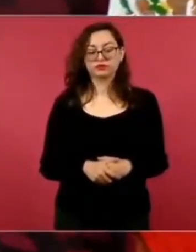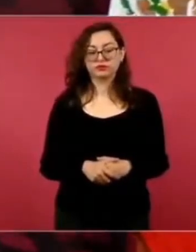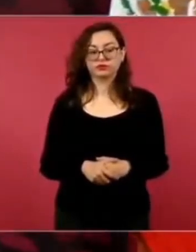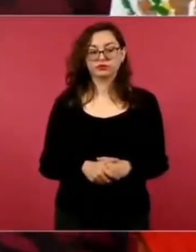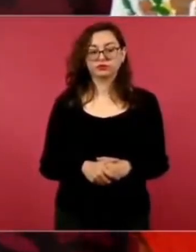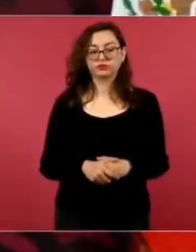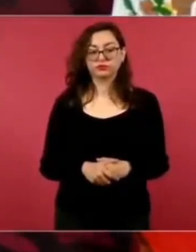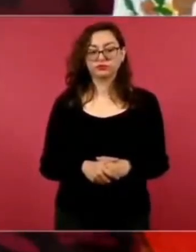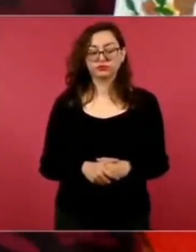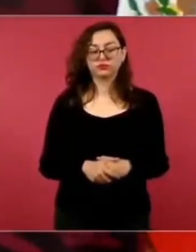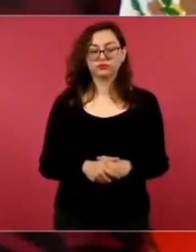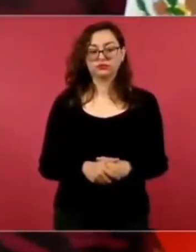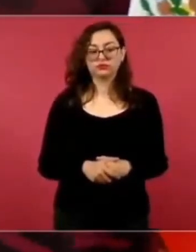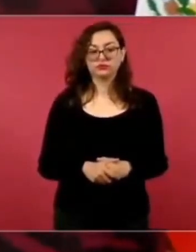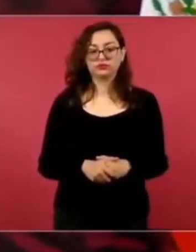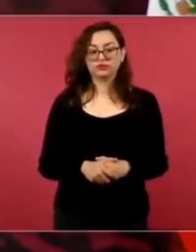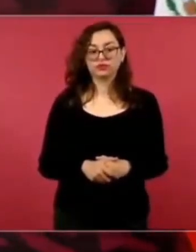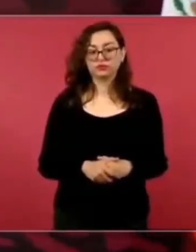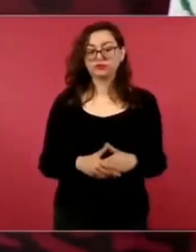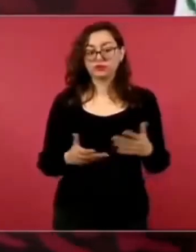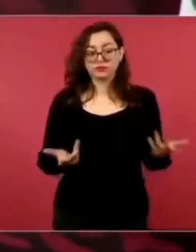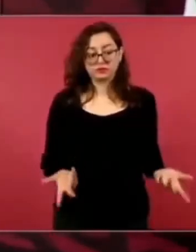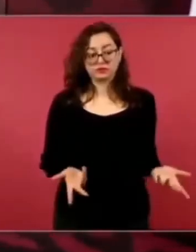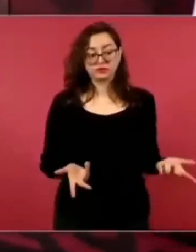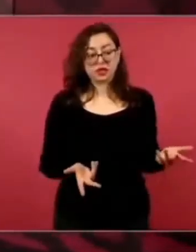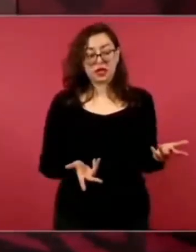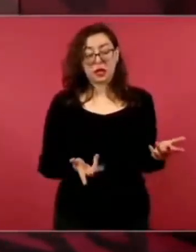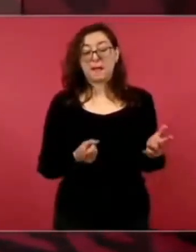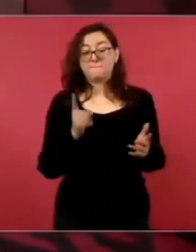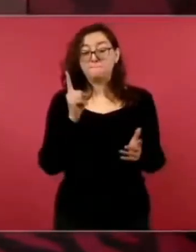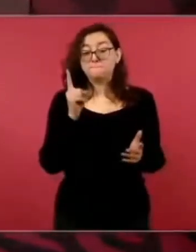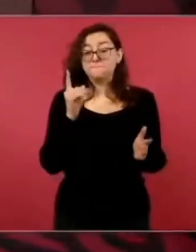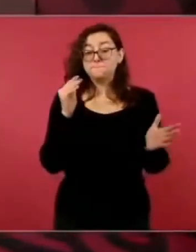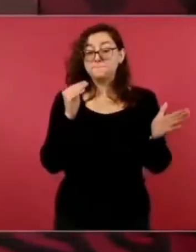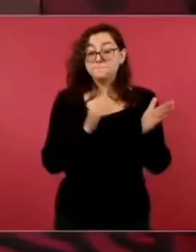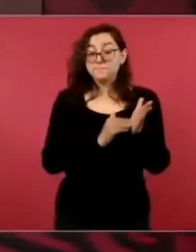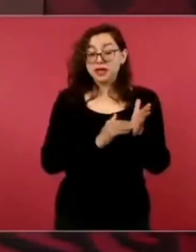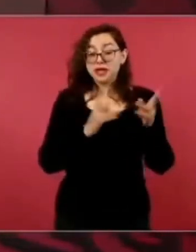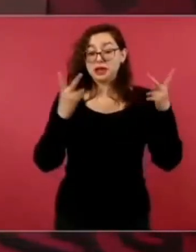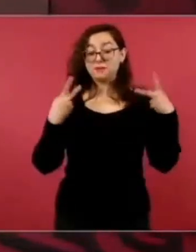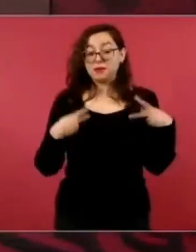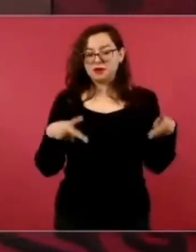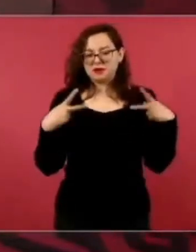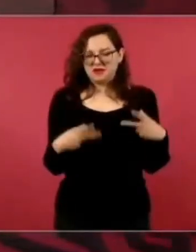Y de los 1000 más ricos del mundo,